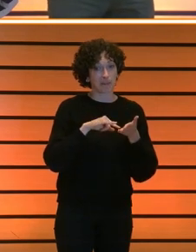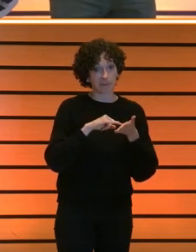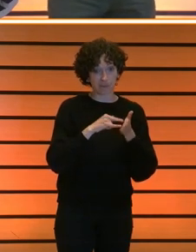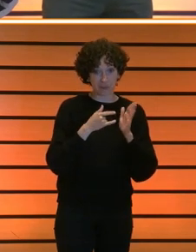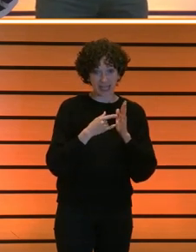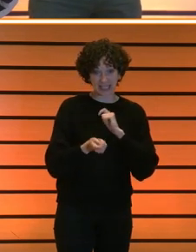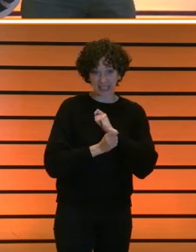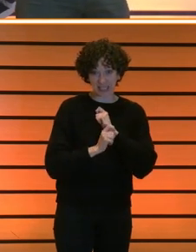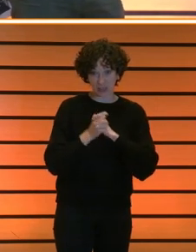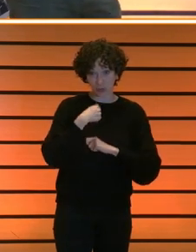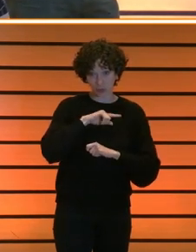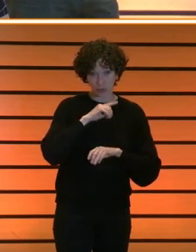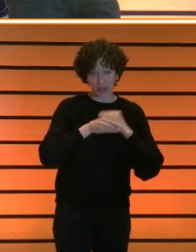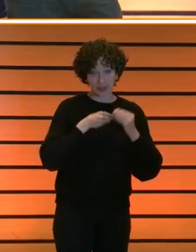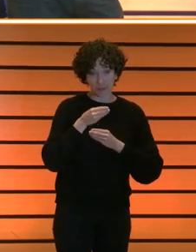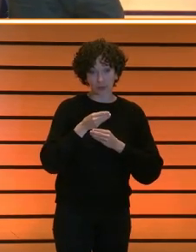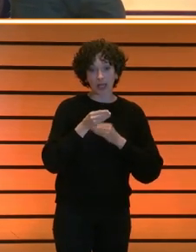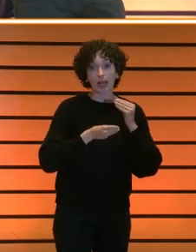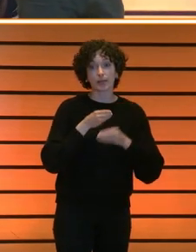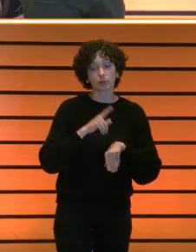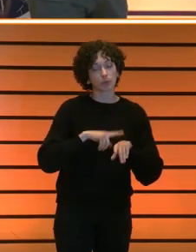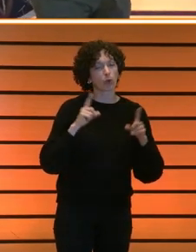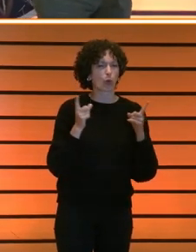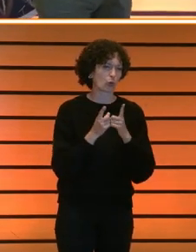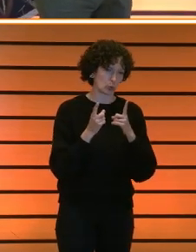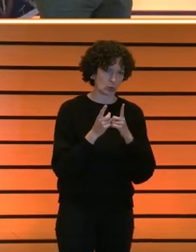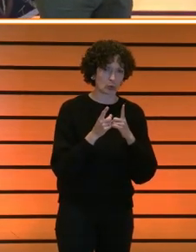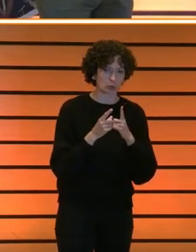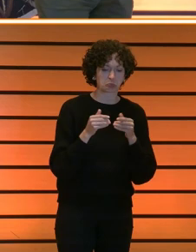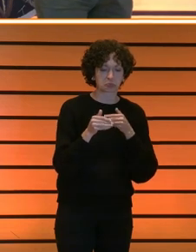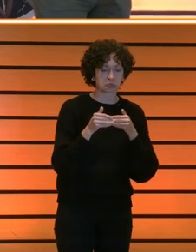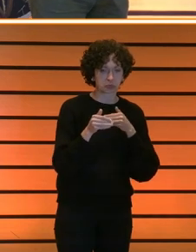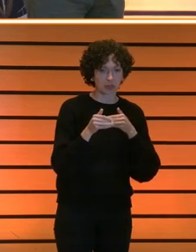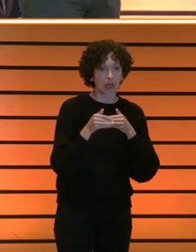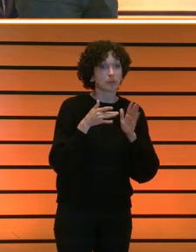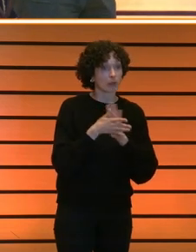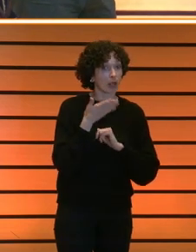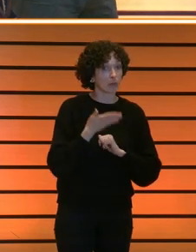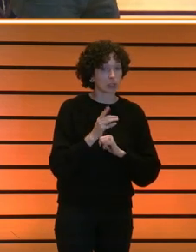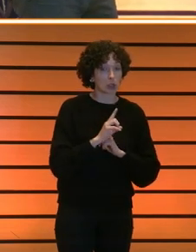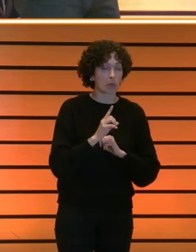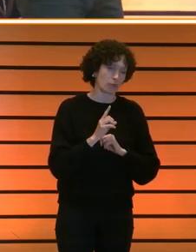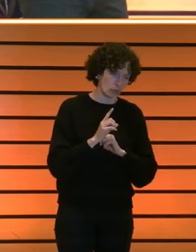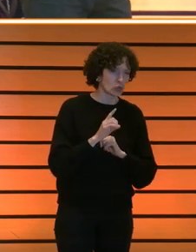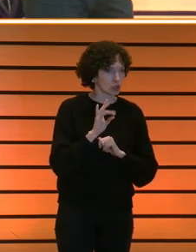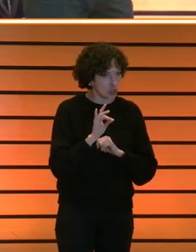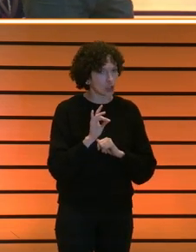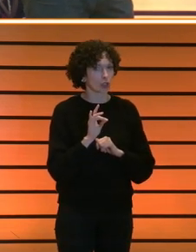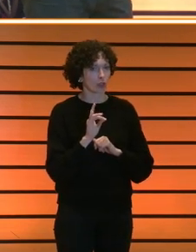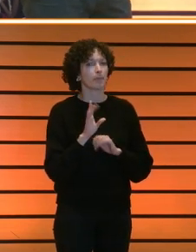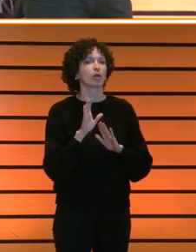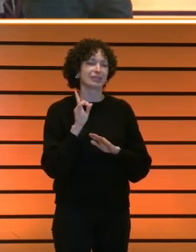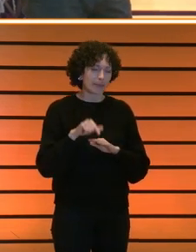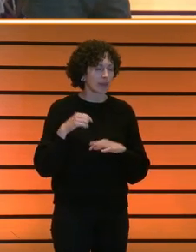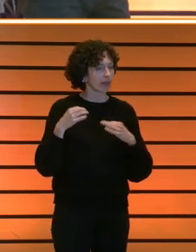estratégicos que hacemos los hacemos con una mirada corta Y no es que no sea relevante las miradas cortas hay que tenerlas pero hay que tener la